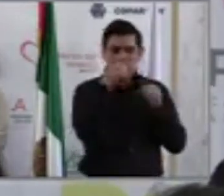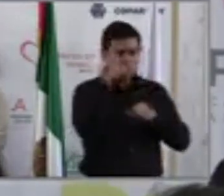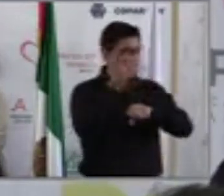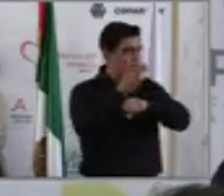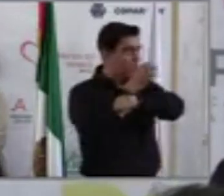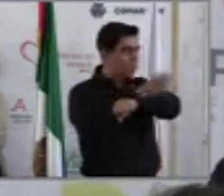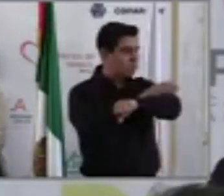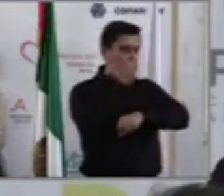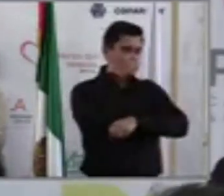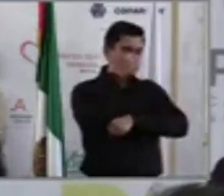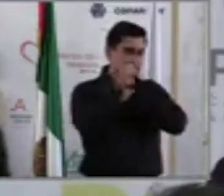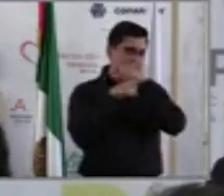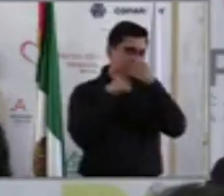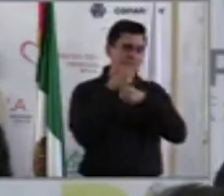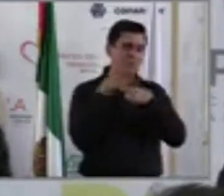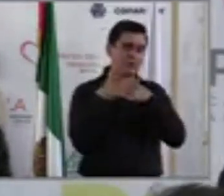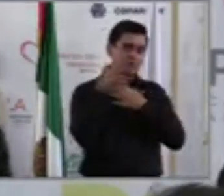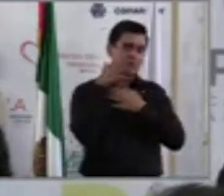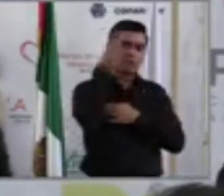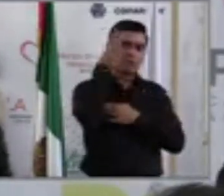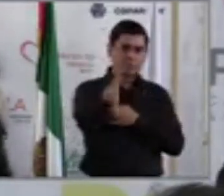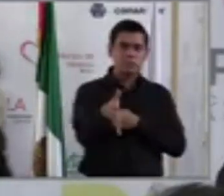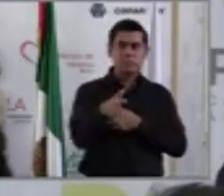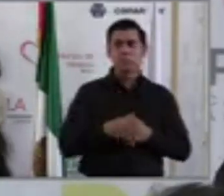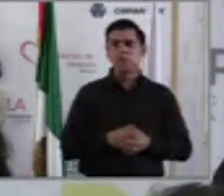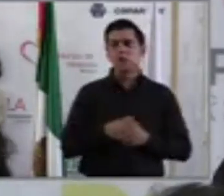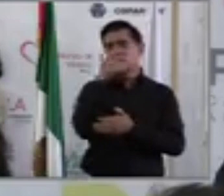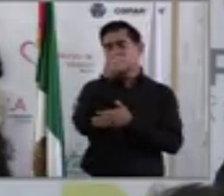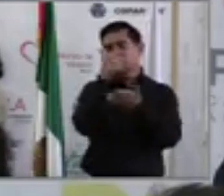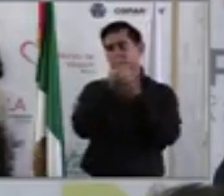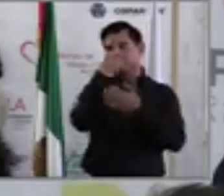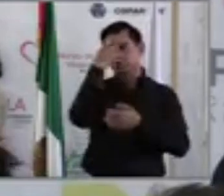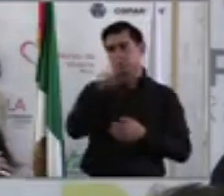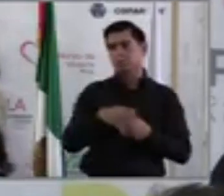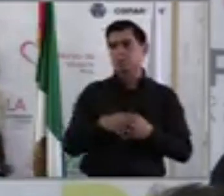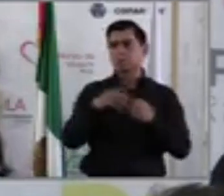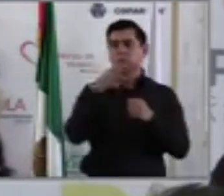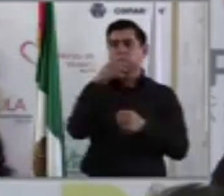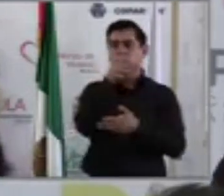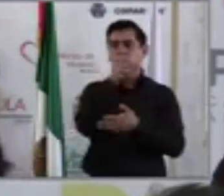próximos 6 años a una ciudad plural,